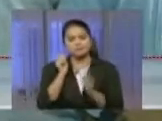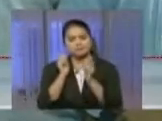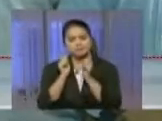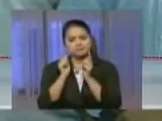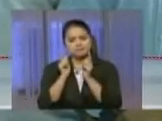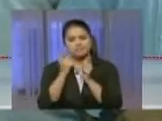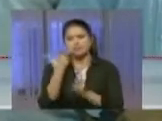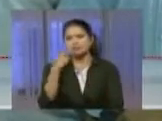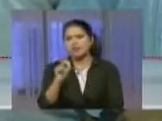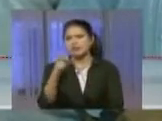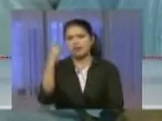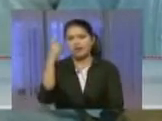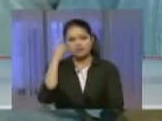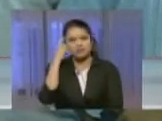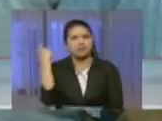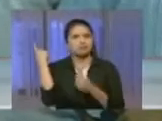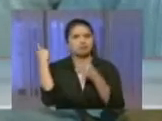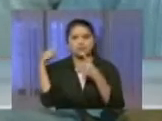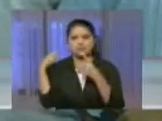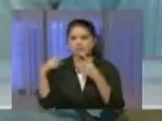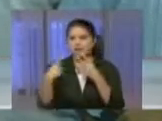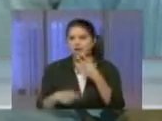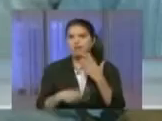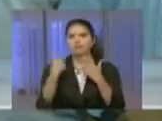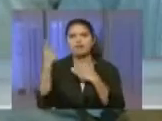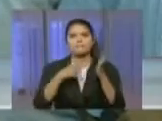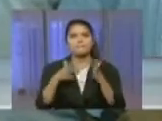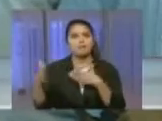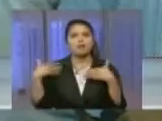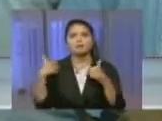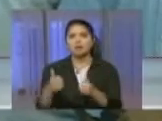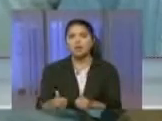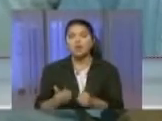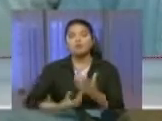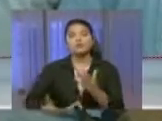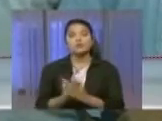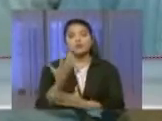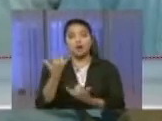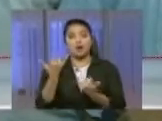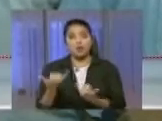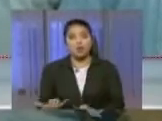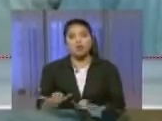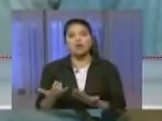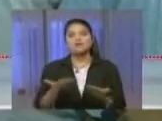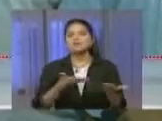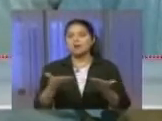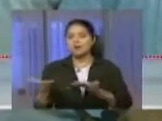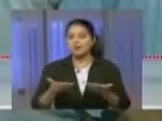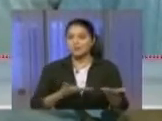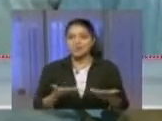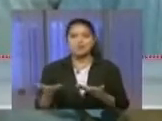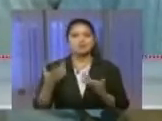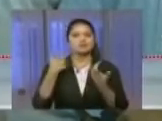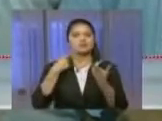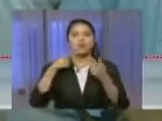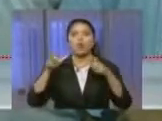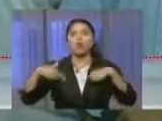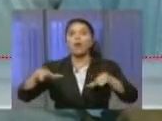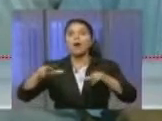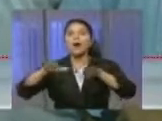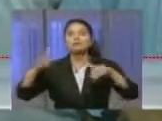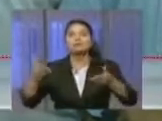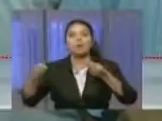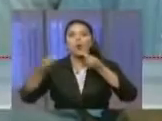hemos hecho distintas jornadas de salud hemos reactivado el servicio del comedor hoy